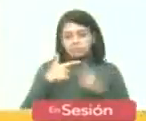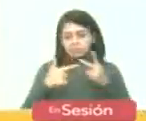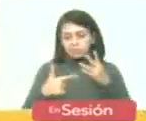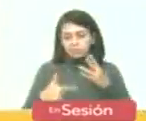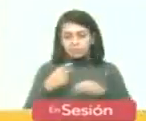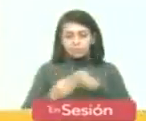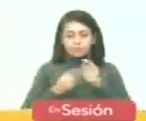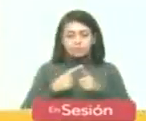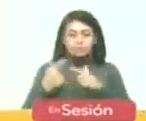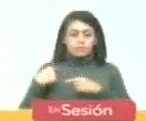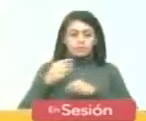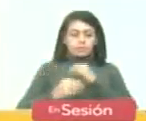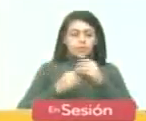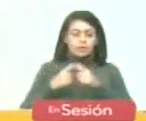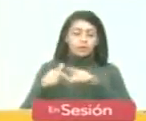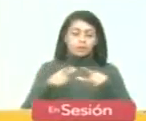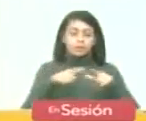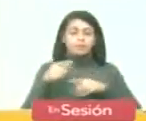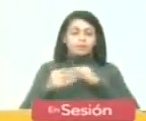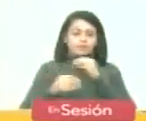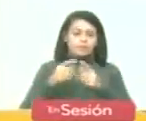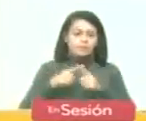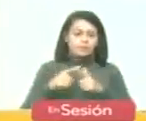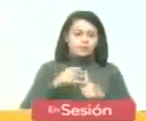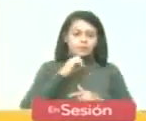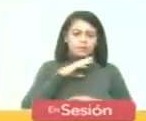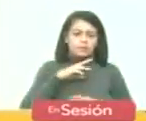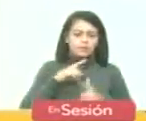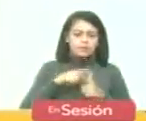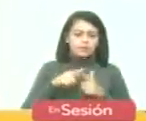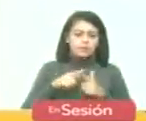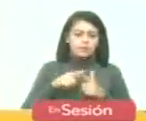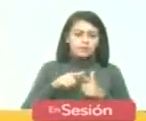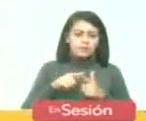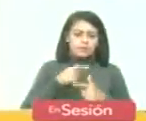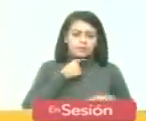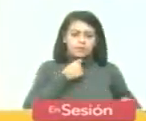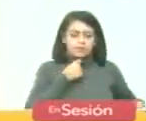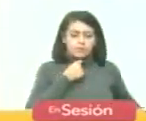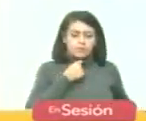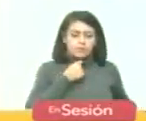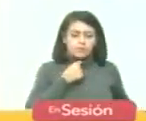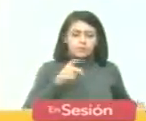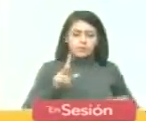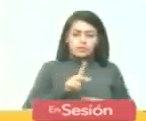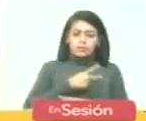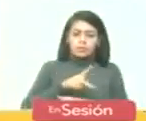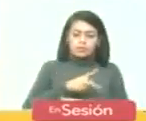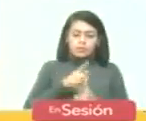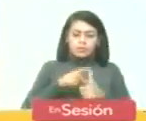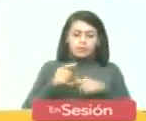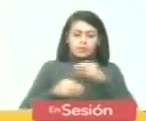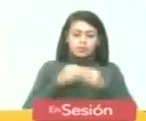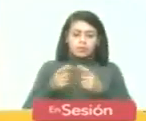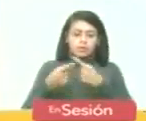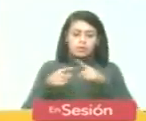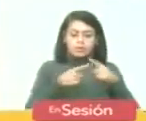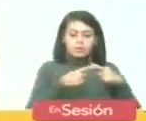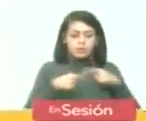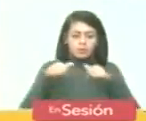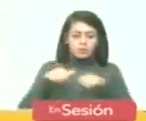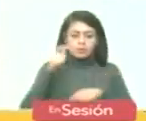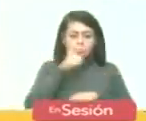De tal manera que tenemos toda una historia bellísima, en canto, en poesía, en heroicidad.